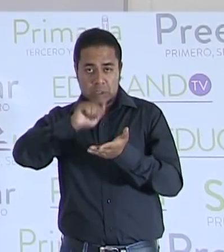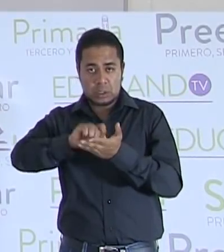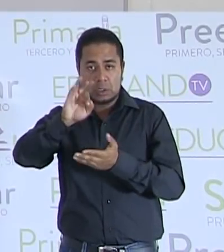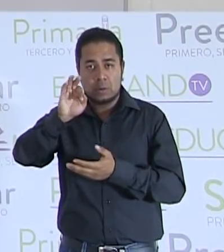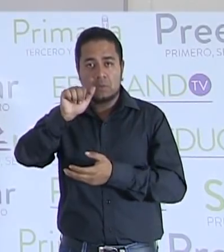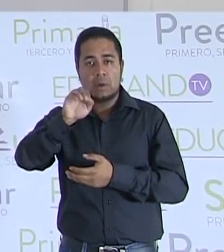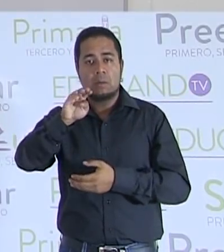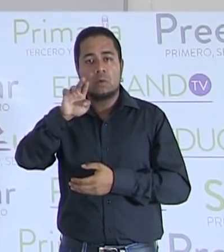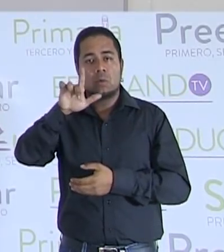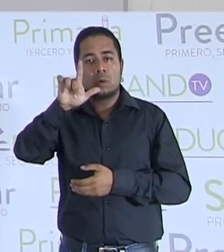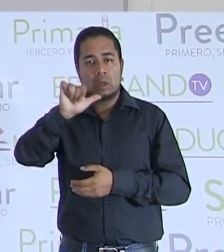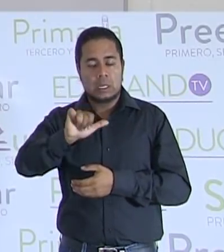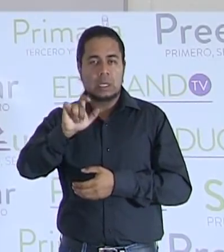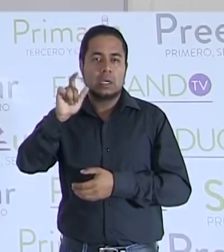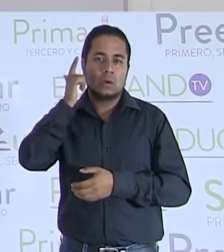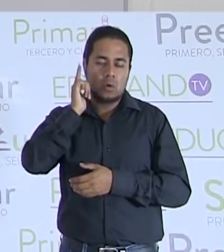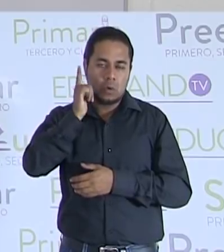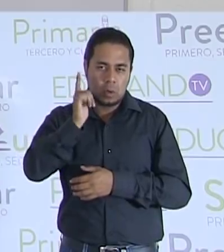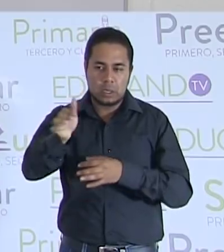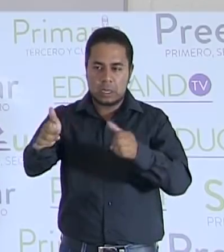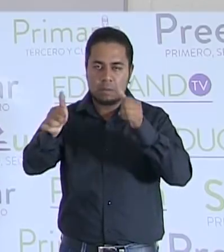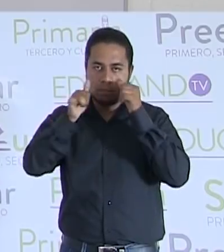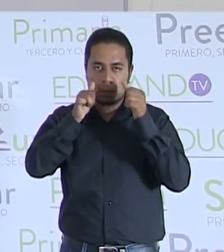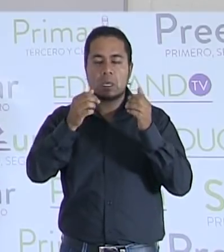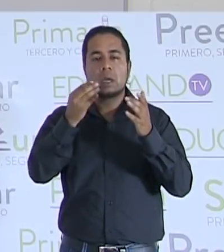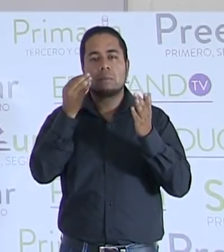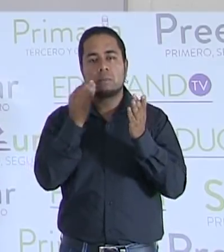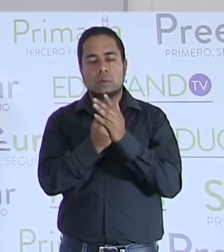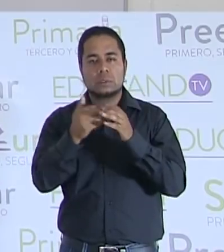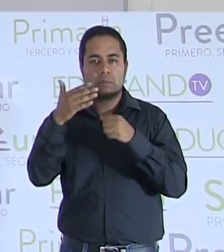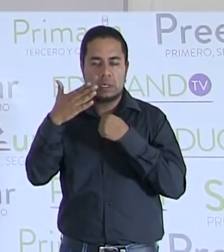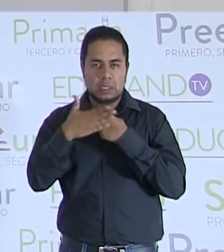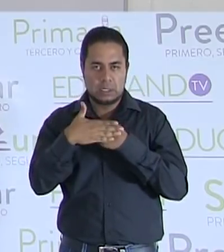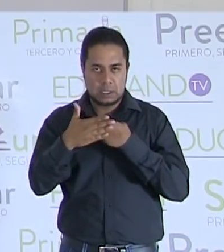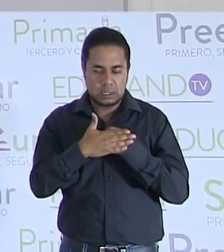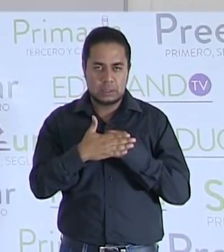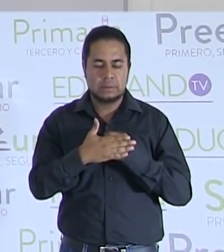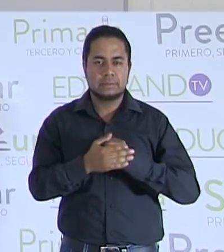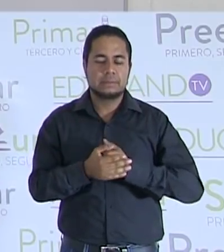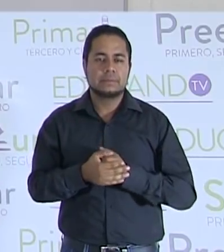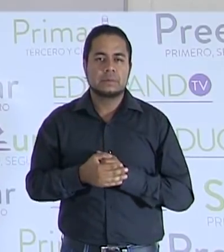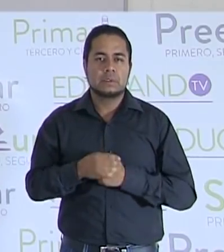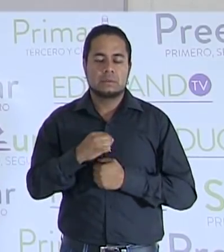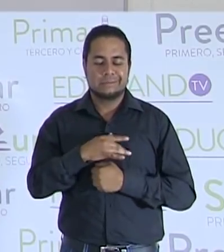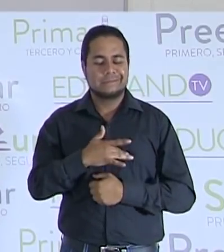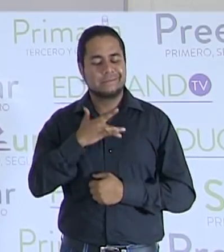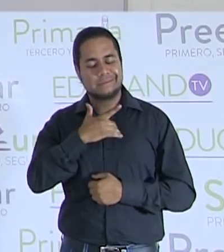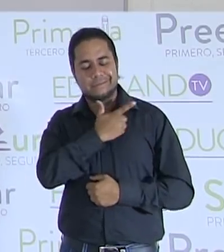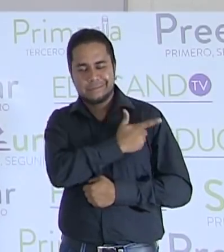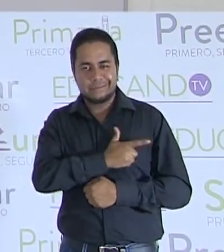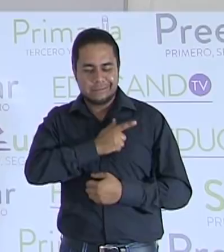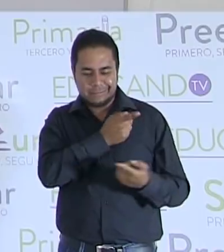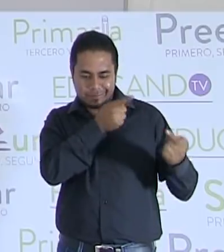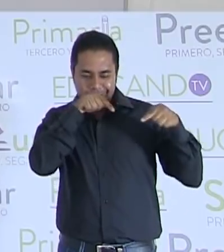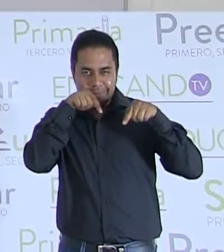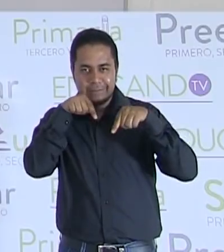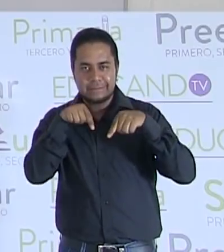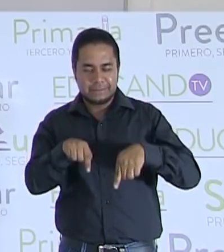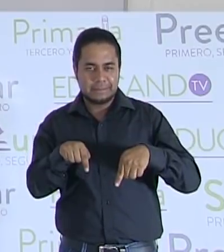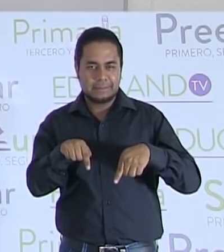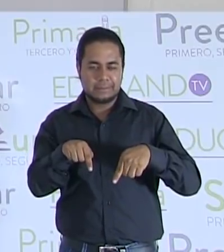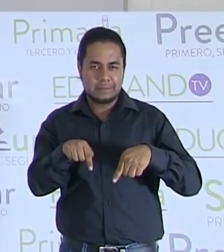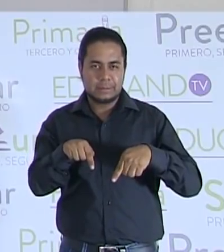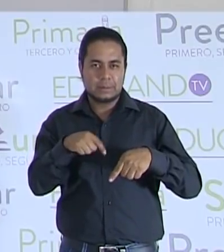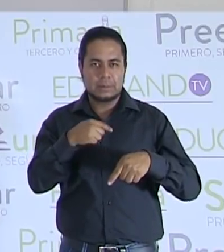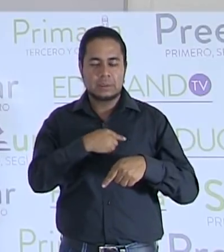Entonces, espero contar con su presencia en la próxima sesión. Me dio mucho gusto estar con ustedes